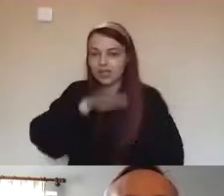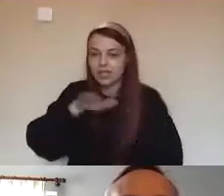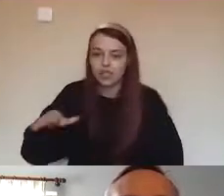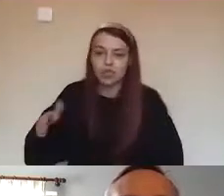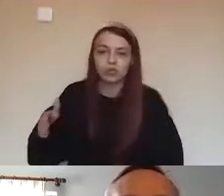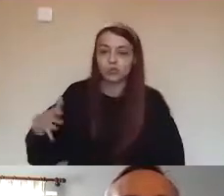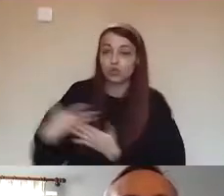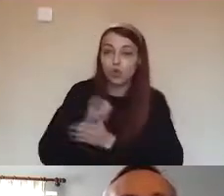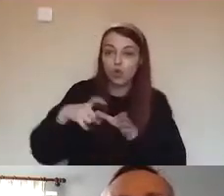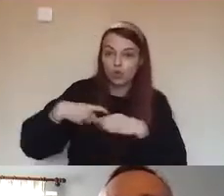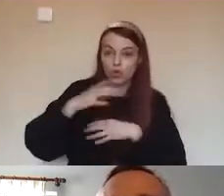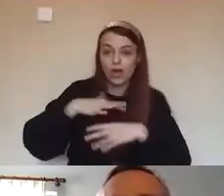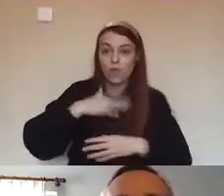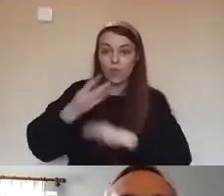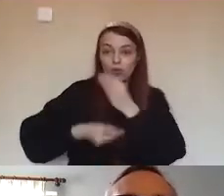más.